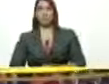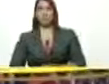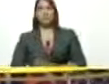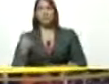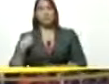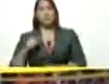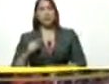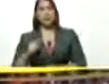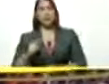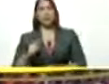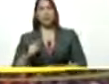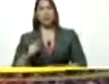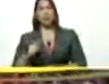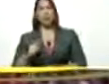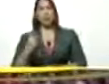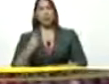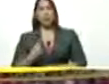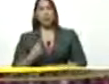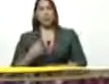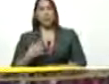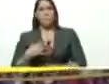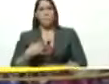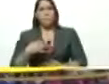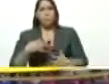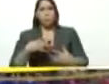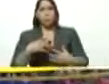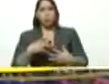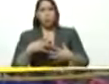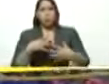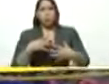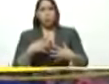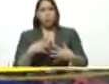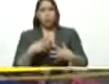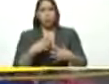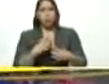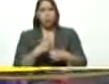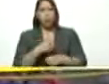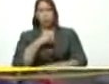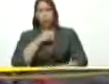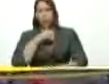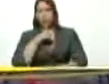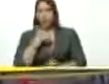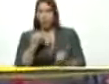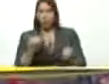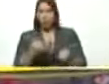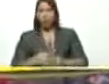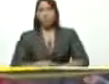tenemos el pulmón para aguantar esto ahora. Lo tenemos.